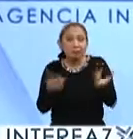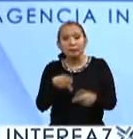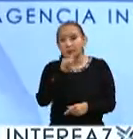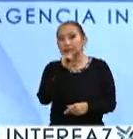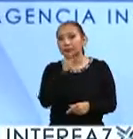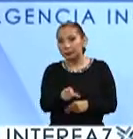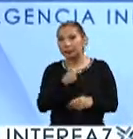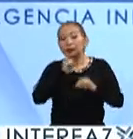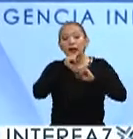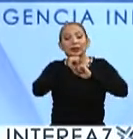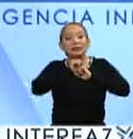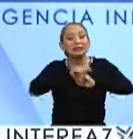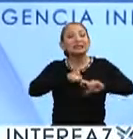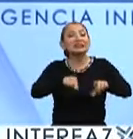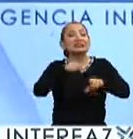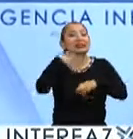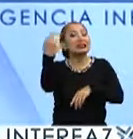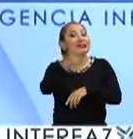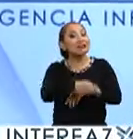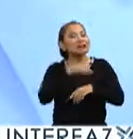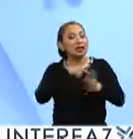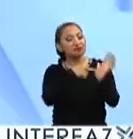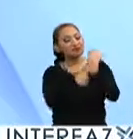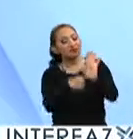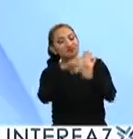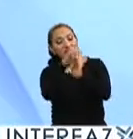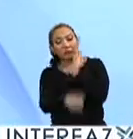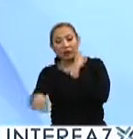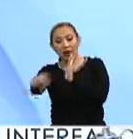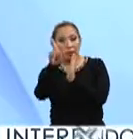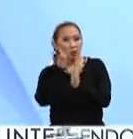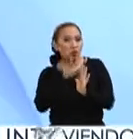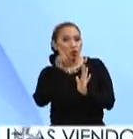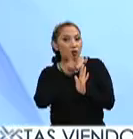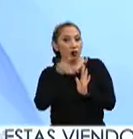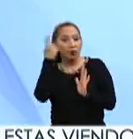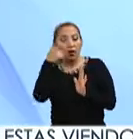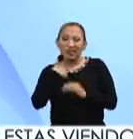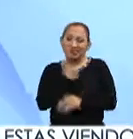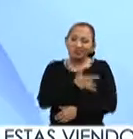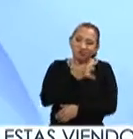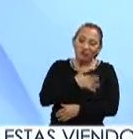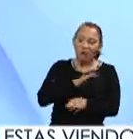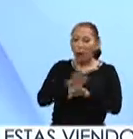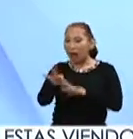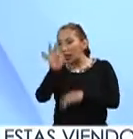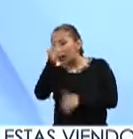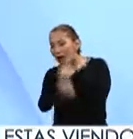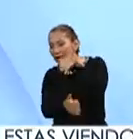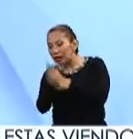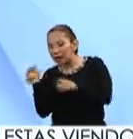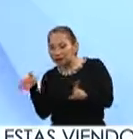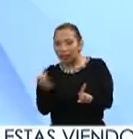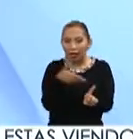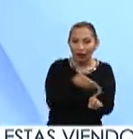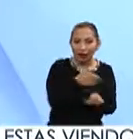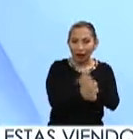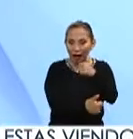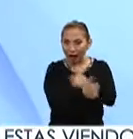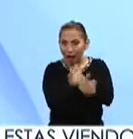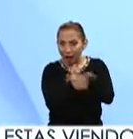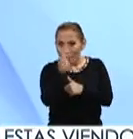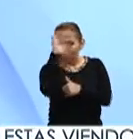tiene que ver la divulgación. Se necesitan modelos para que una joven en la edad de elegir una carrera se decante por una